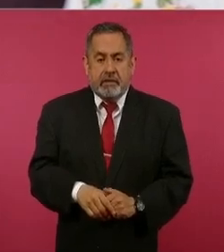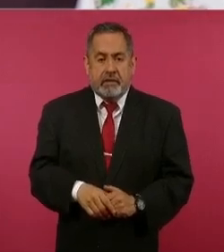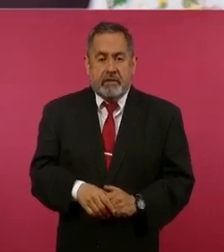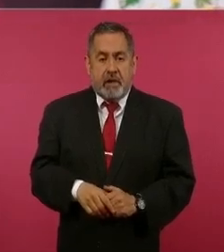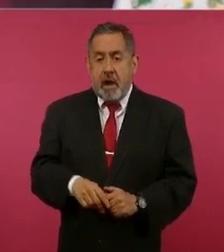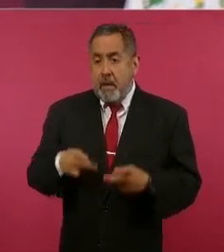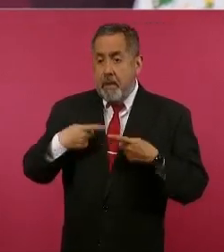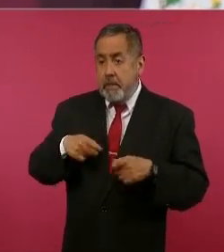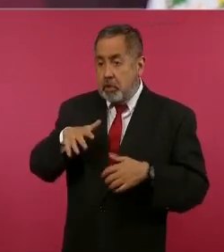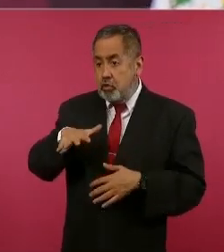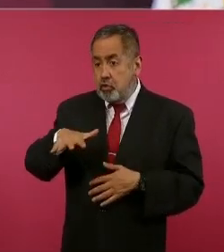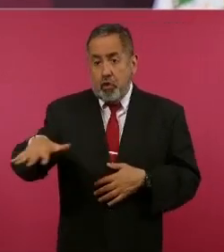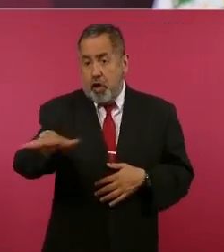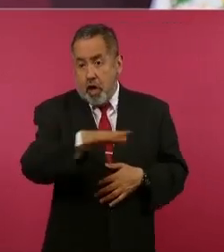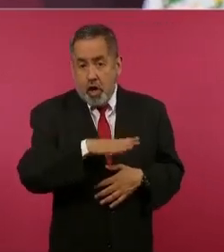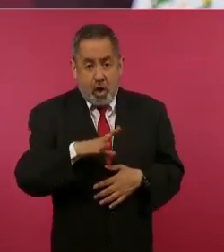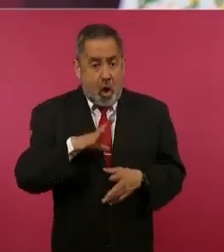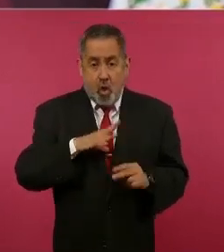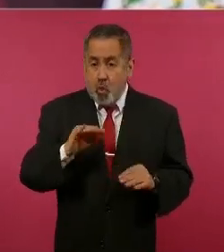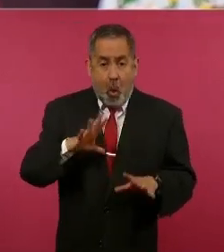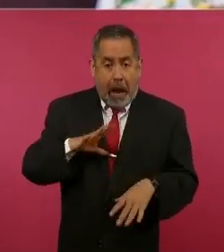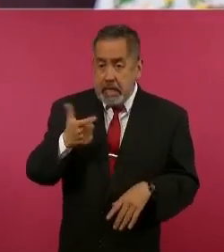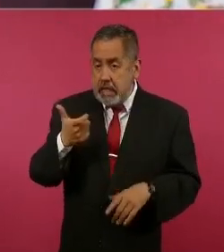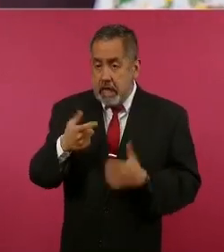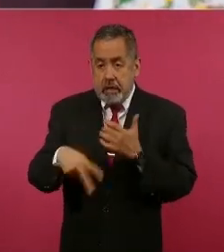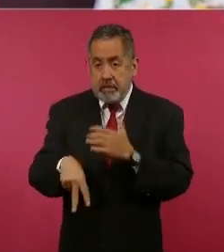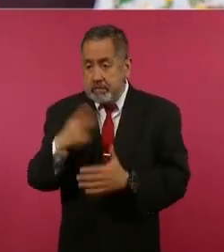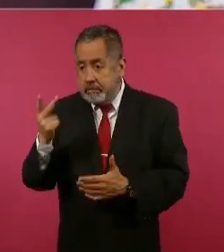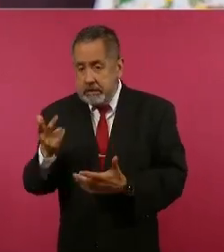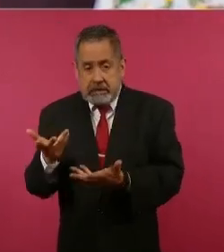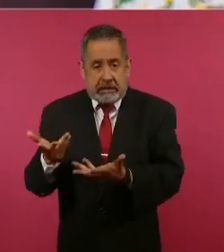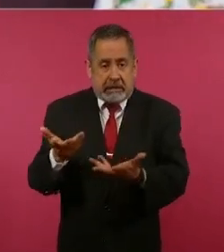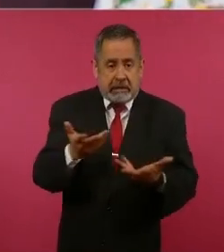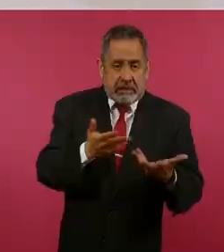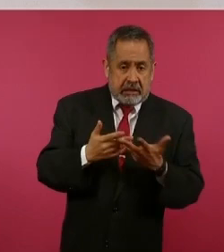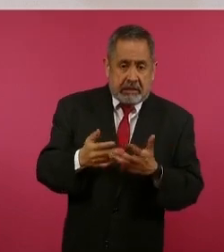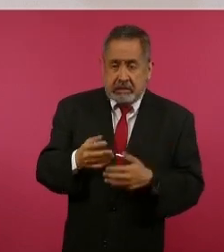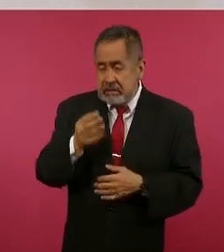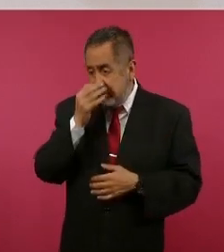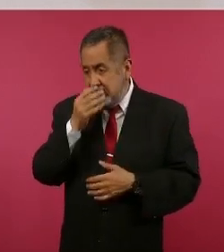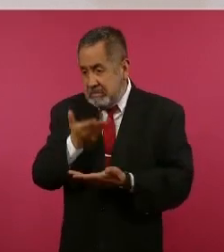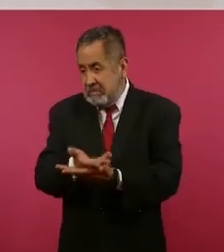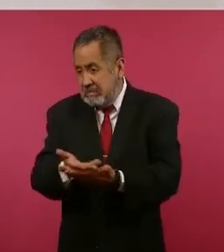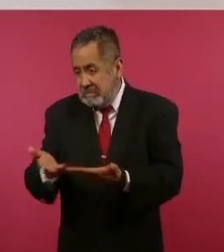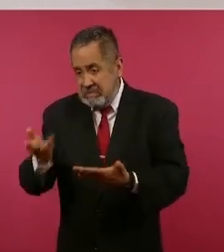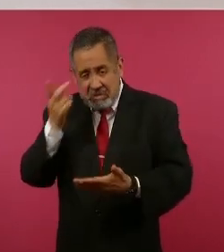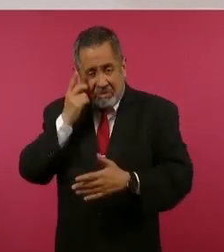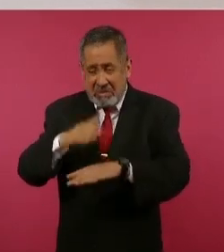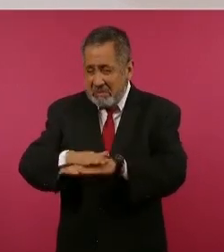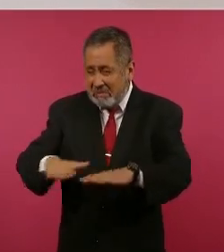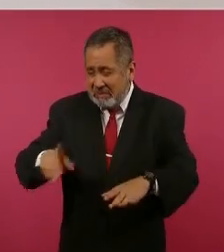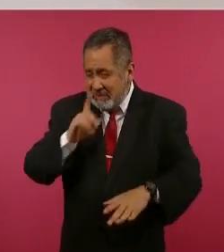la gente no tenga cómo ajuar más que un petate,